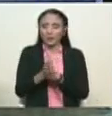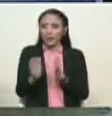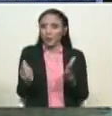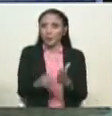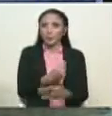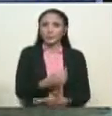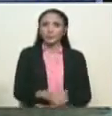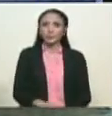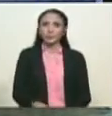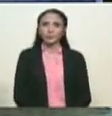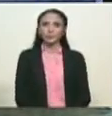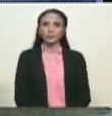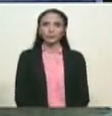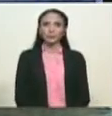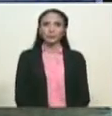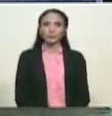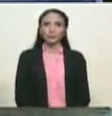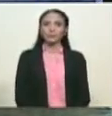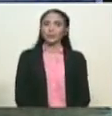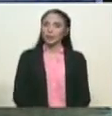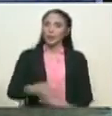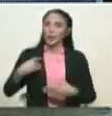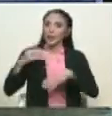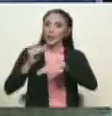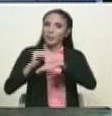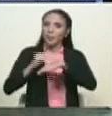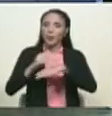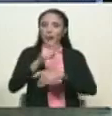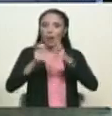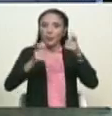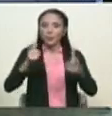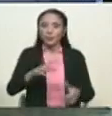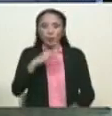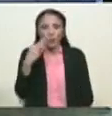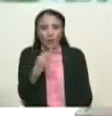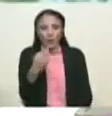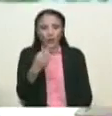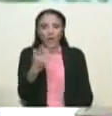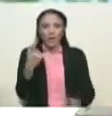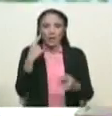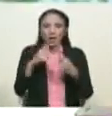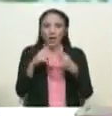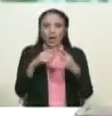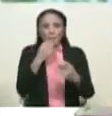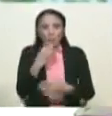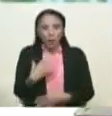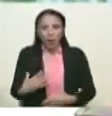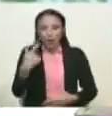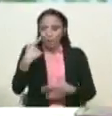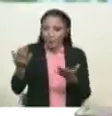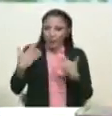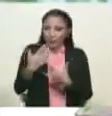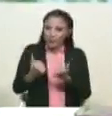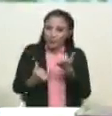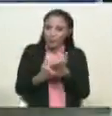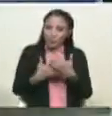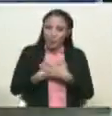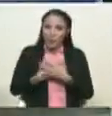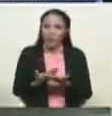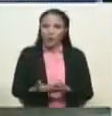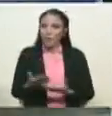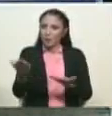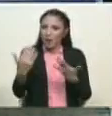ayuda también a toda la gente buena, honesta, que me está escuchando, que me esté viendo. Vamos a iniciar una gran cruzada,